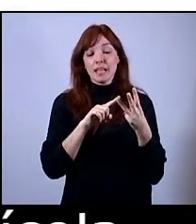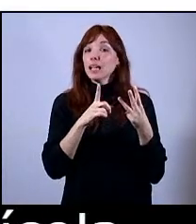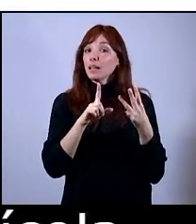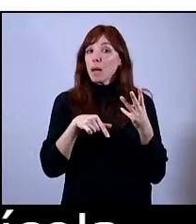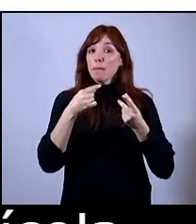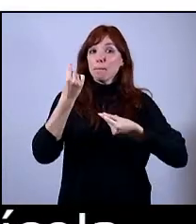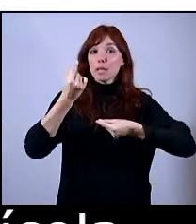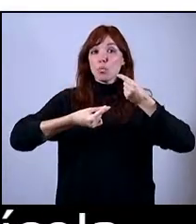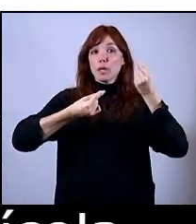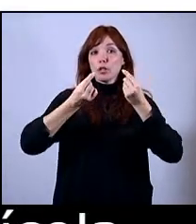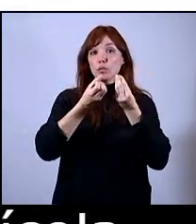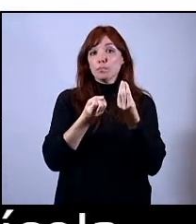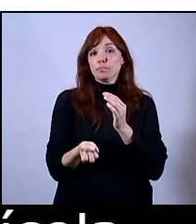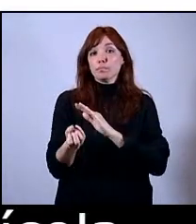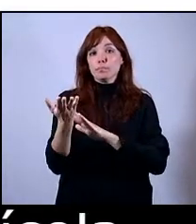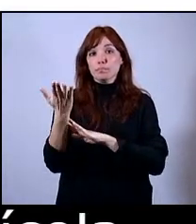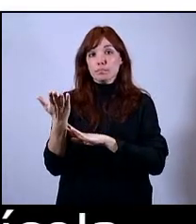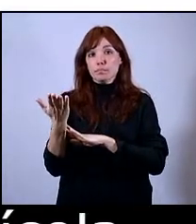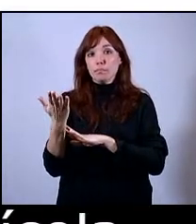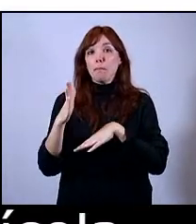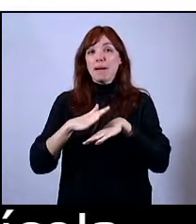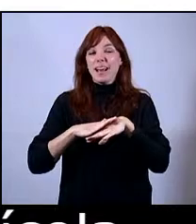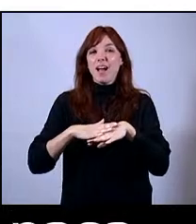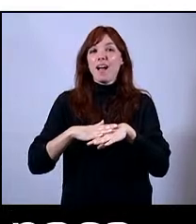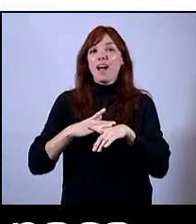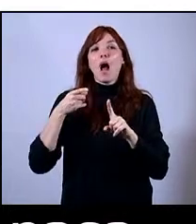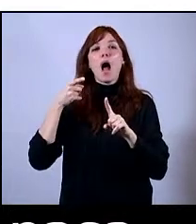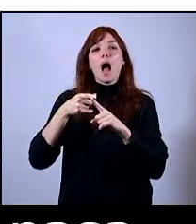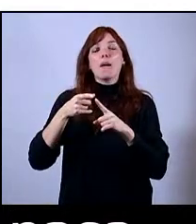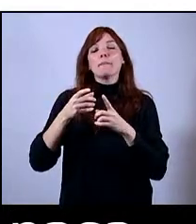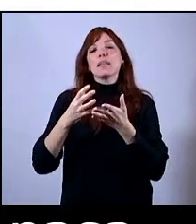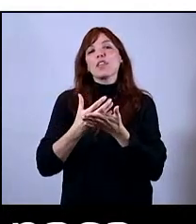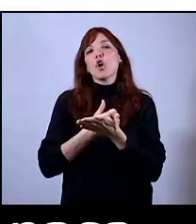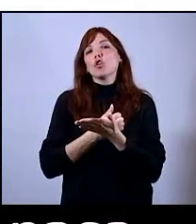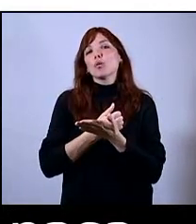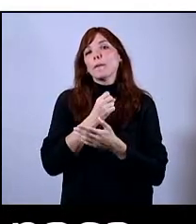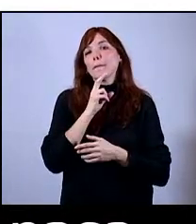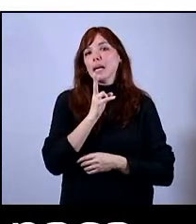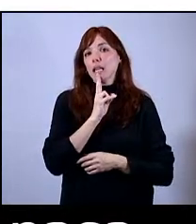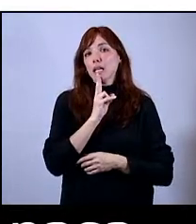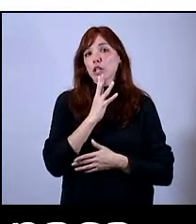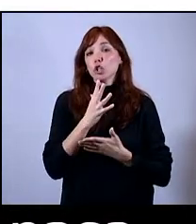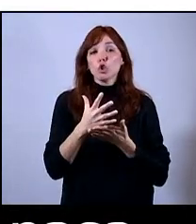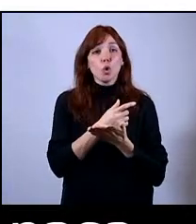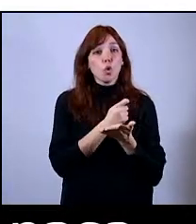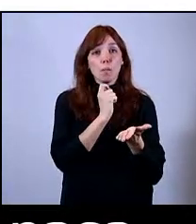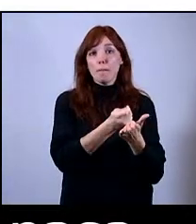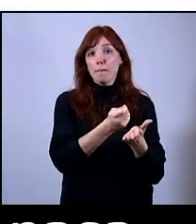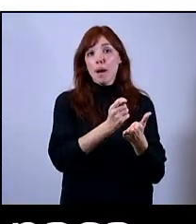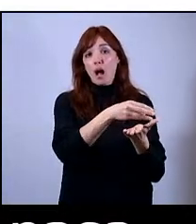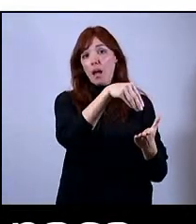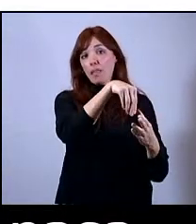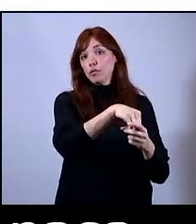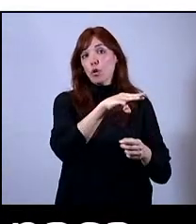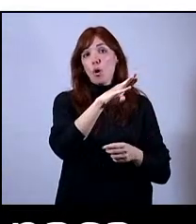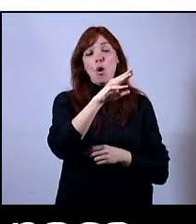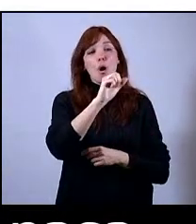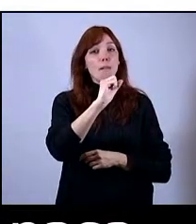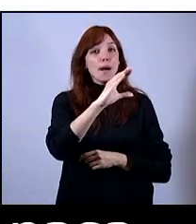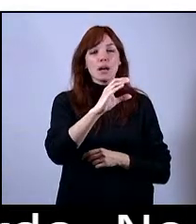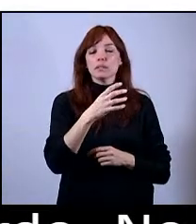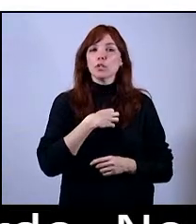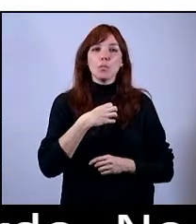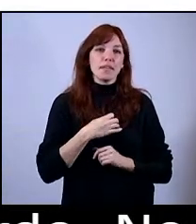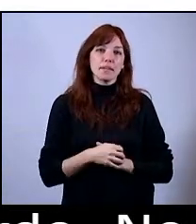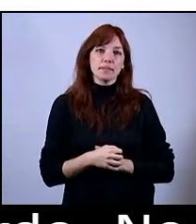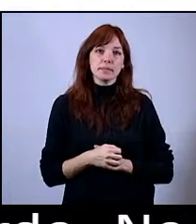aparte para la ambición verde. No todo puede ser financiado por la PAC en detrimento de